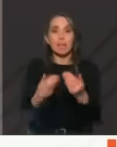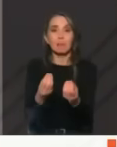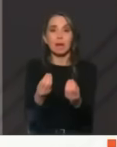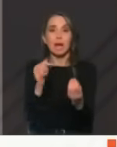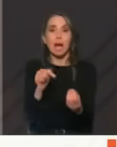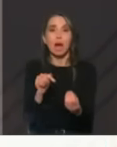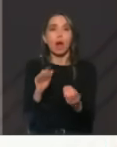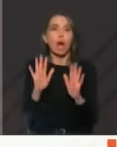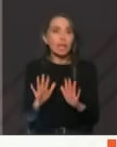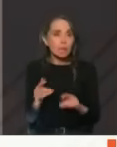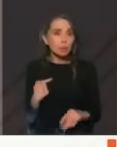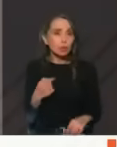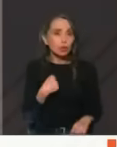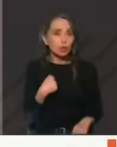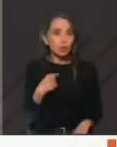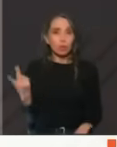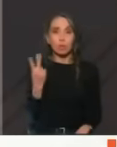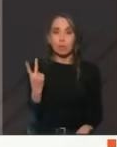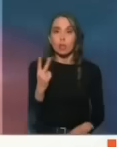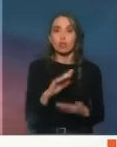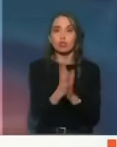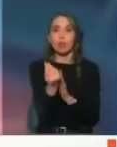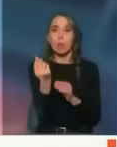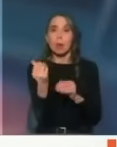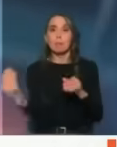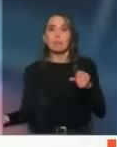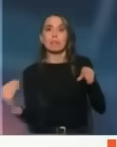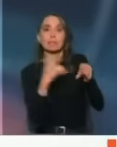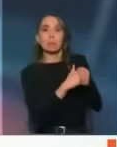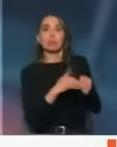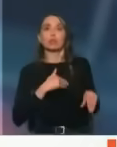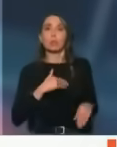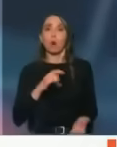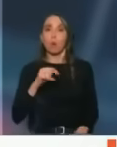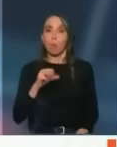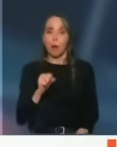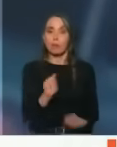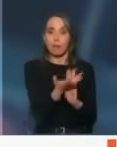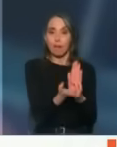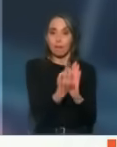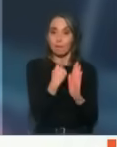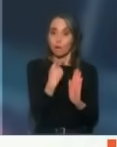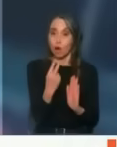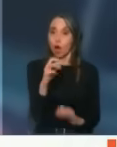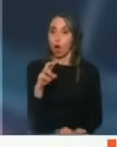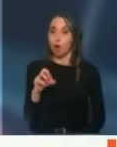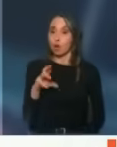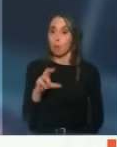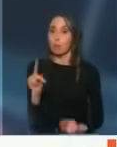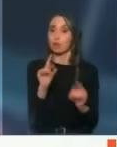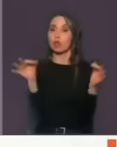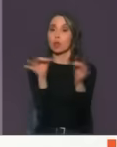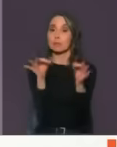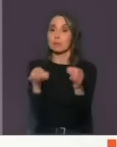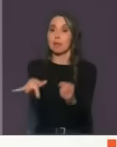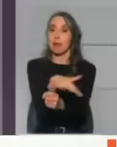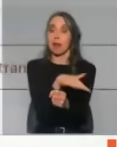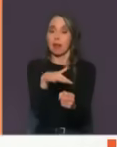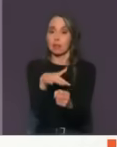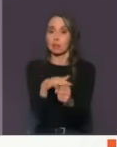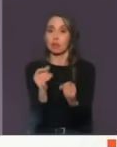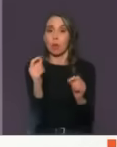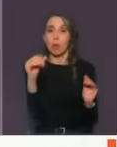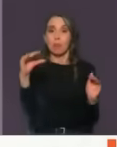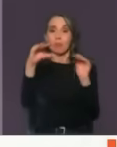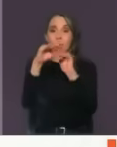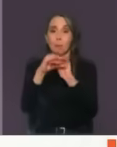quedamos 2 traders, yo y otro. Y toda la plata está en mis cuentas. En sus descargos, Romero tampoco explica esta situación. Los depósitos